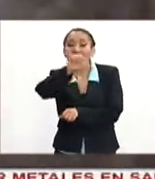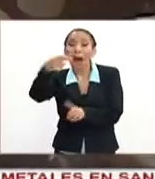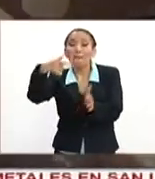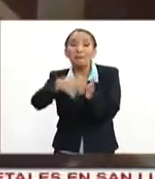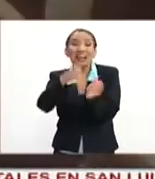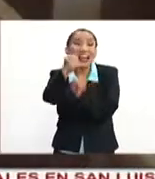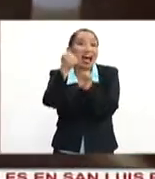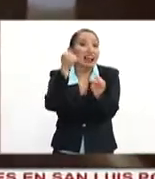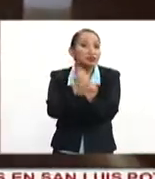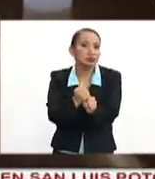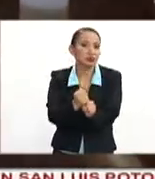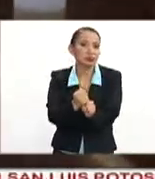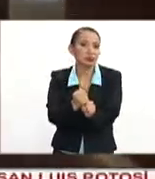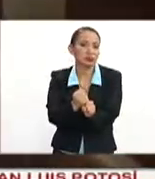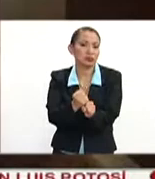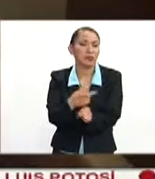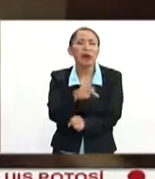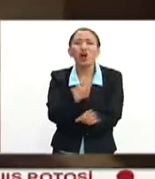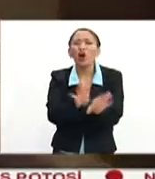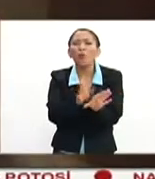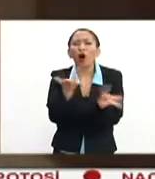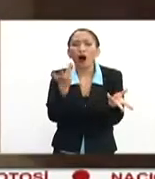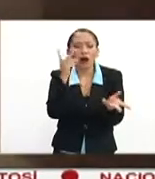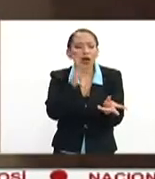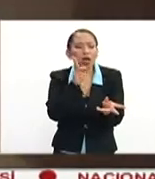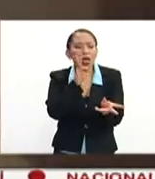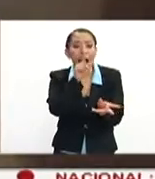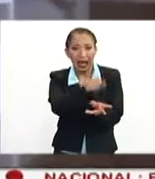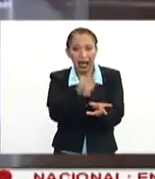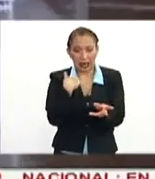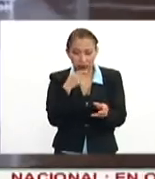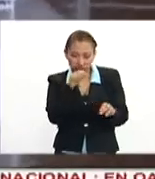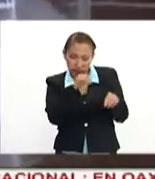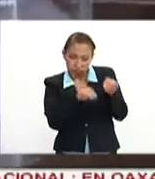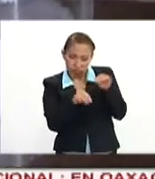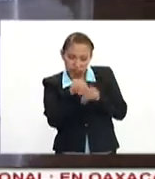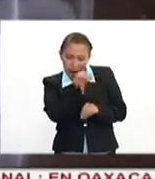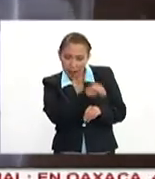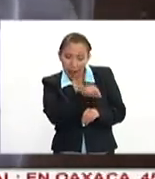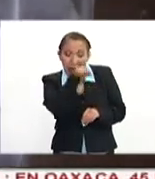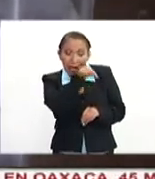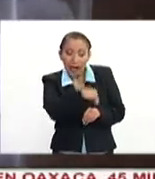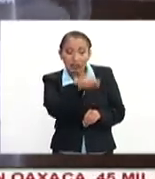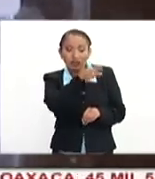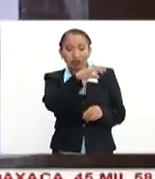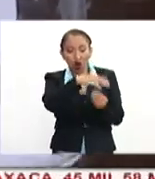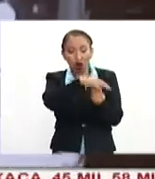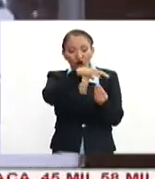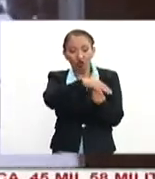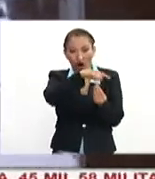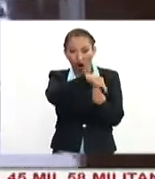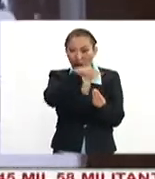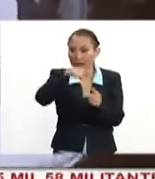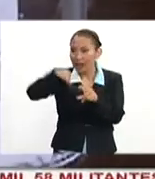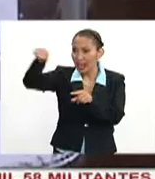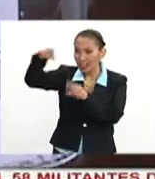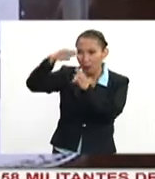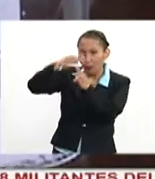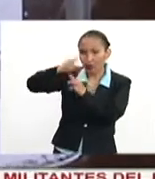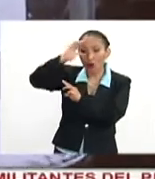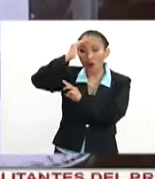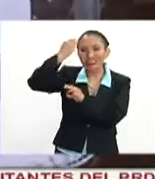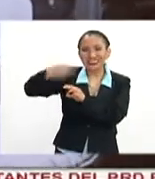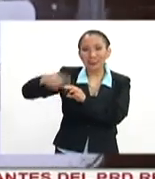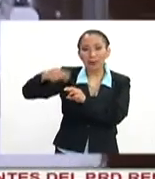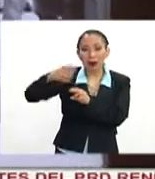a 1000 años. ¿Pero cómo lo lograron? El Aspergillus nidulans es un hongo que se da en varias partes del mundo,